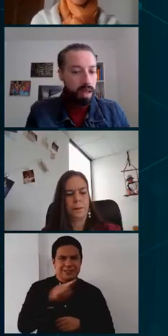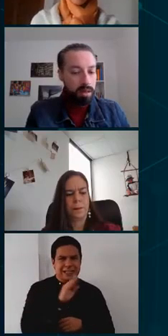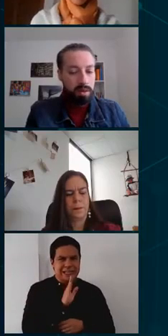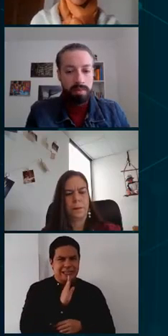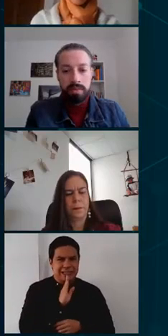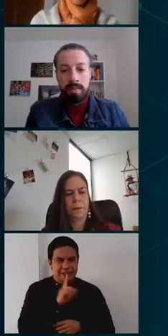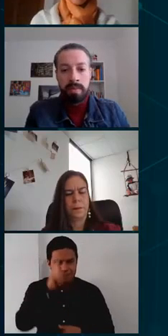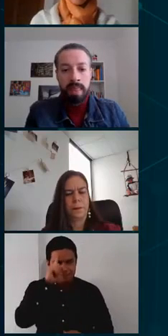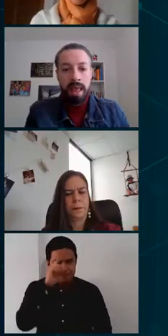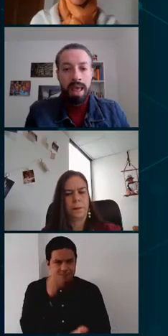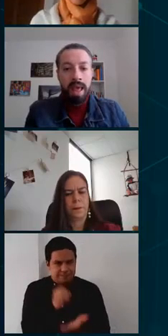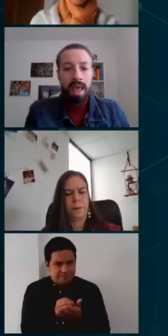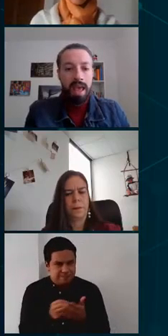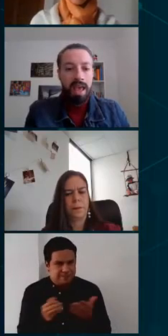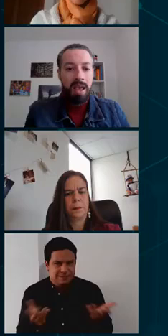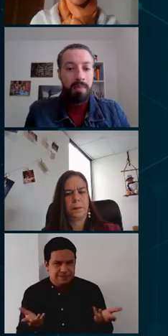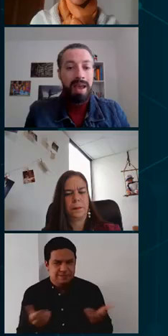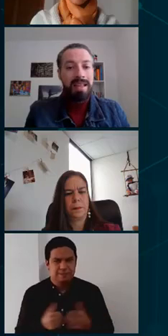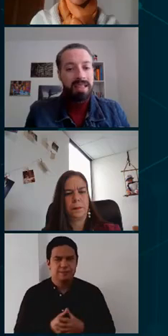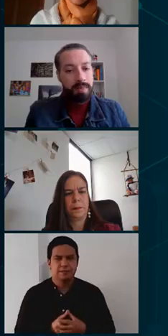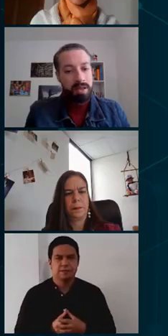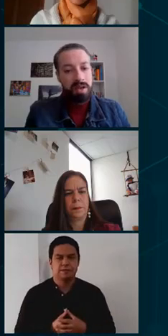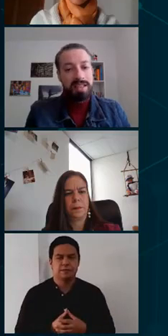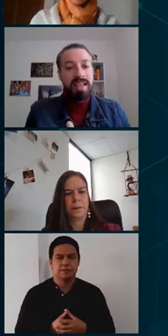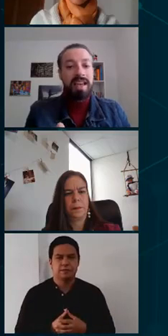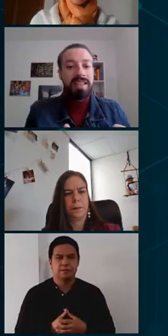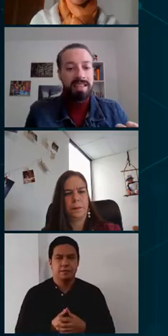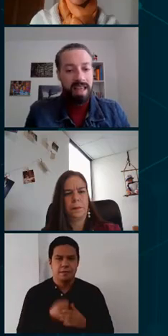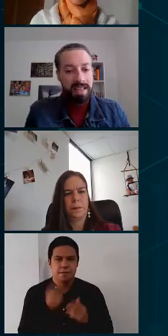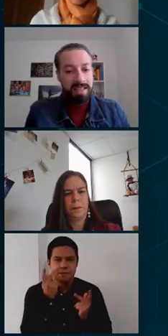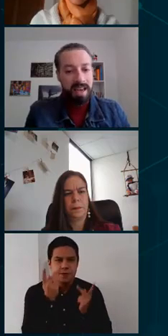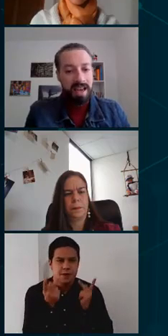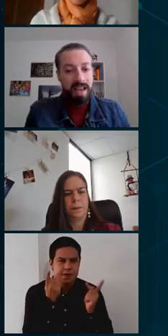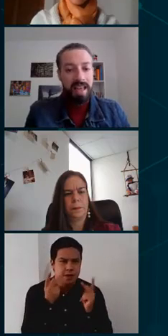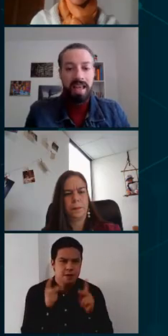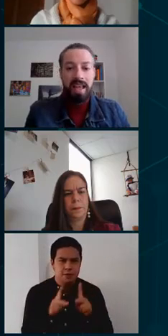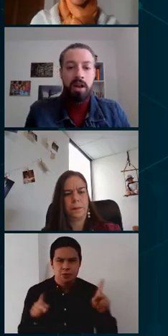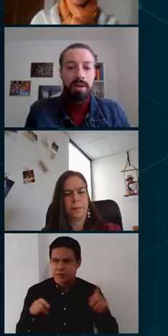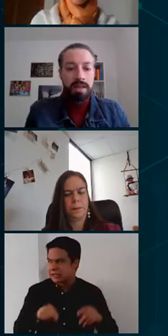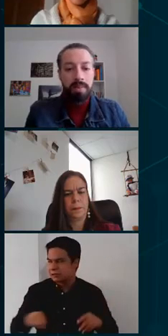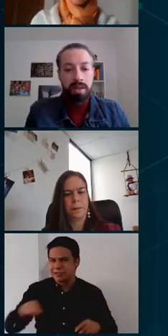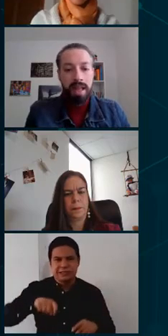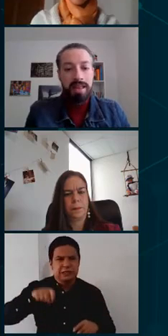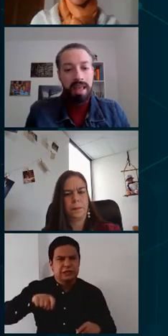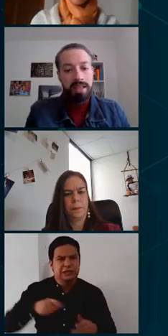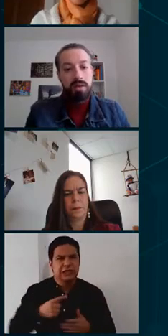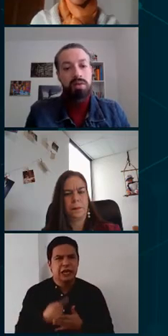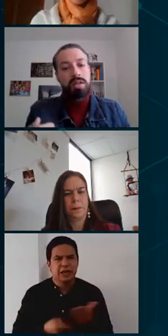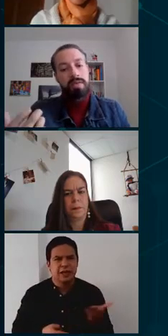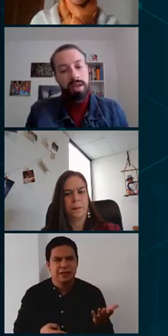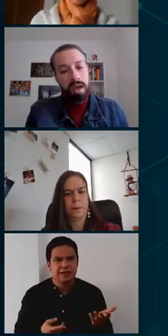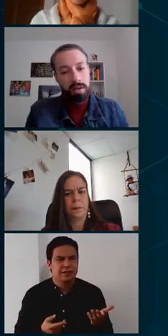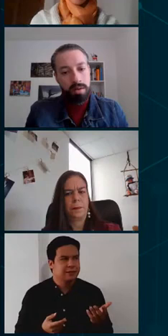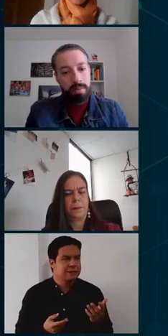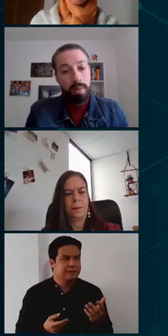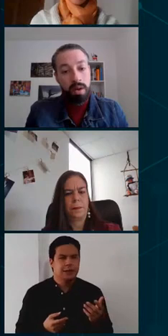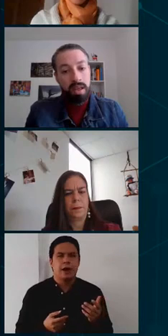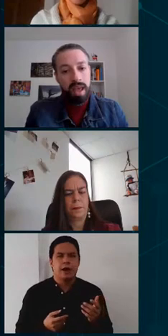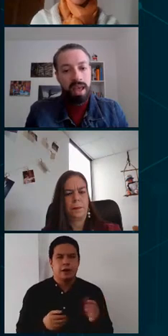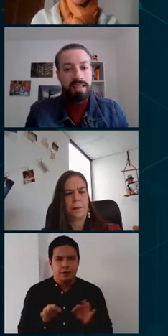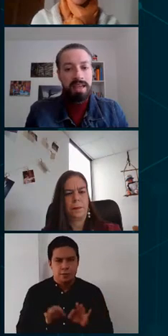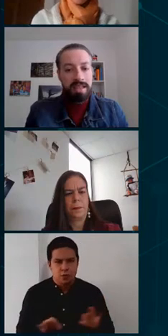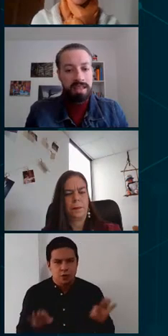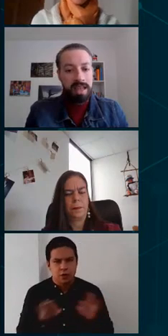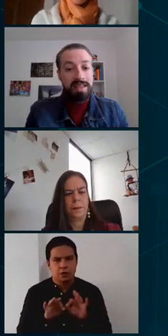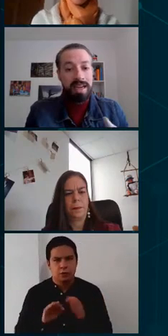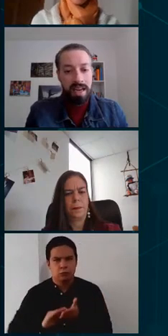estamos proponiendo, ver esas personas qué necesidades tienen, y lo más importante es justificar por